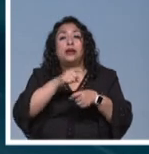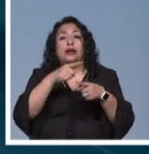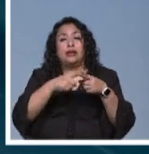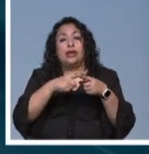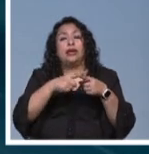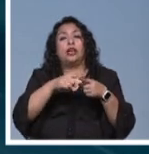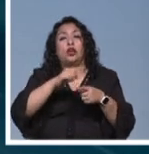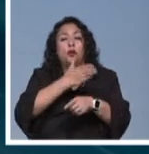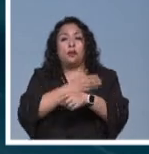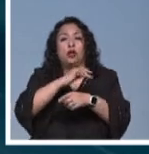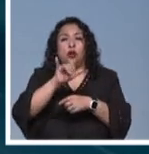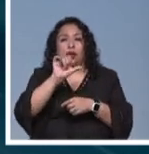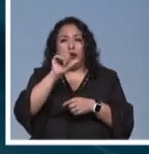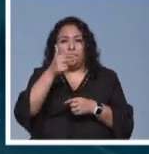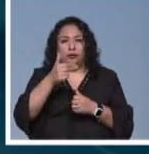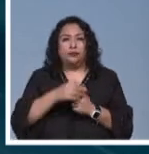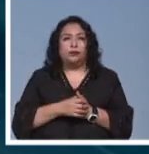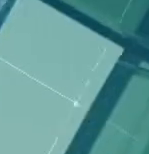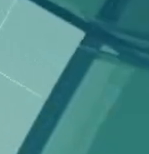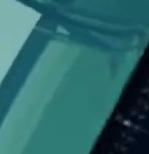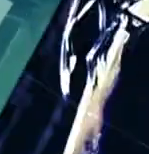a nuestro compañero José Antonio Hernández.